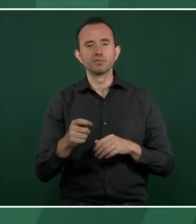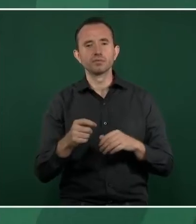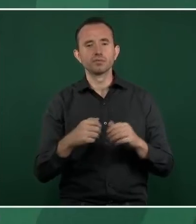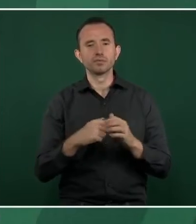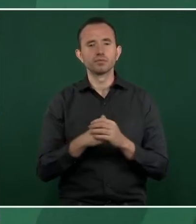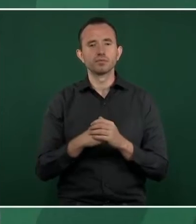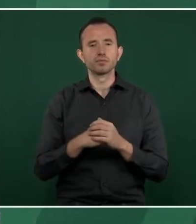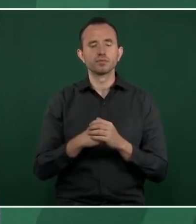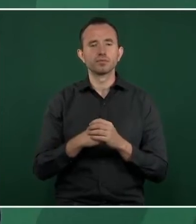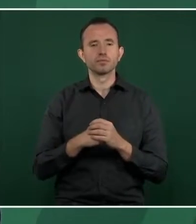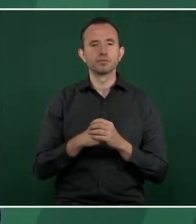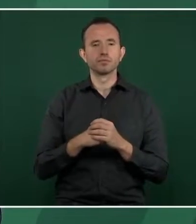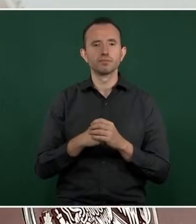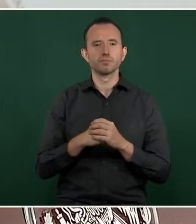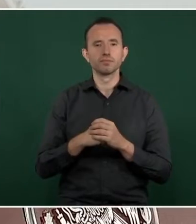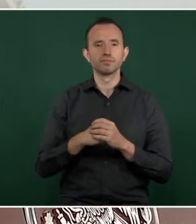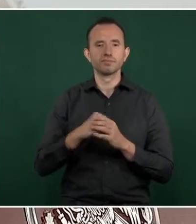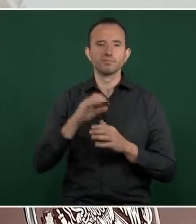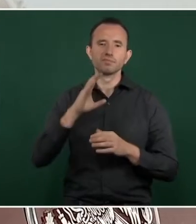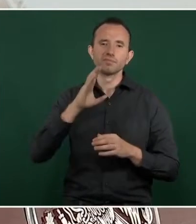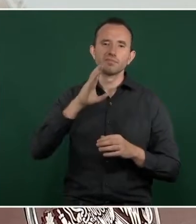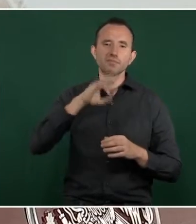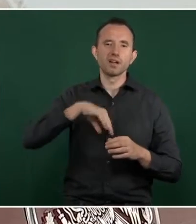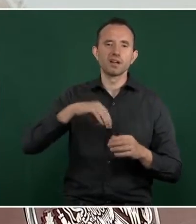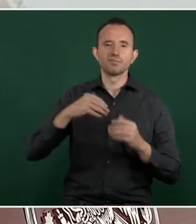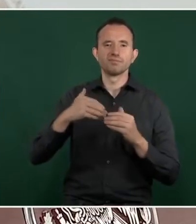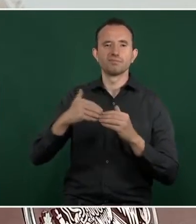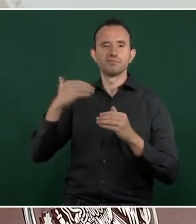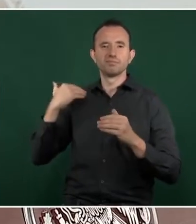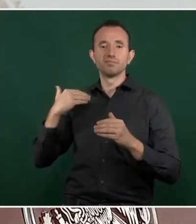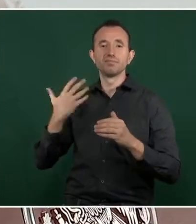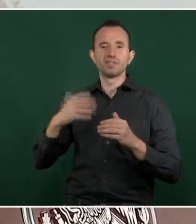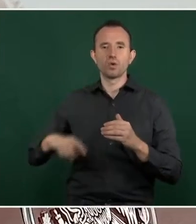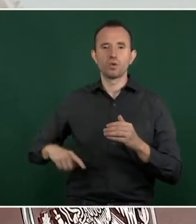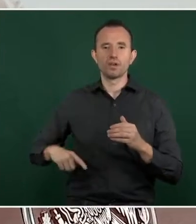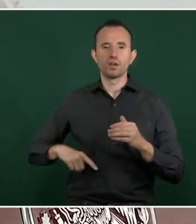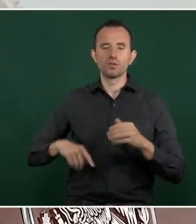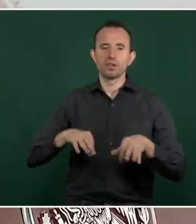malos servidores públicos no significa